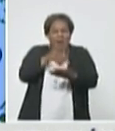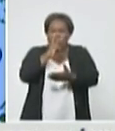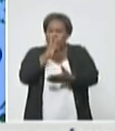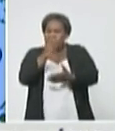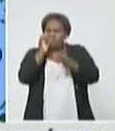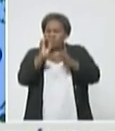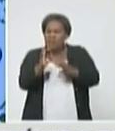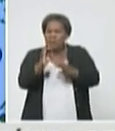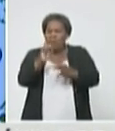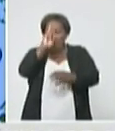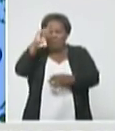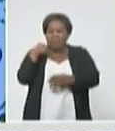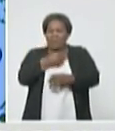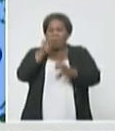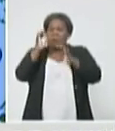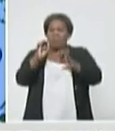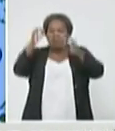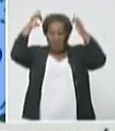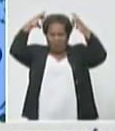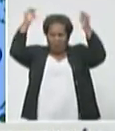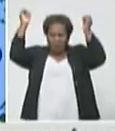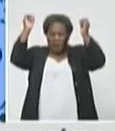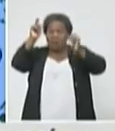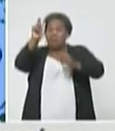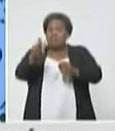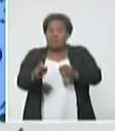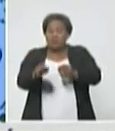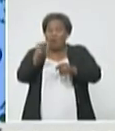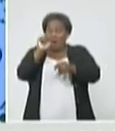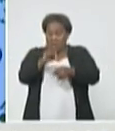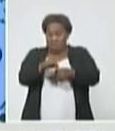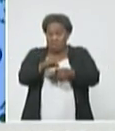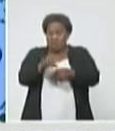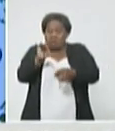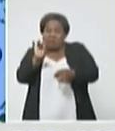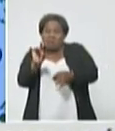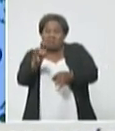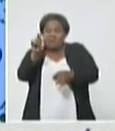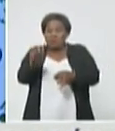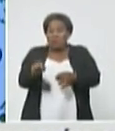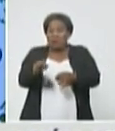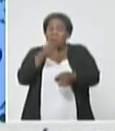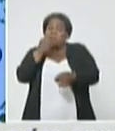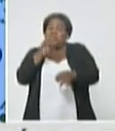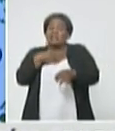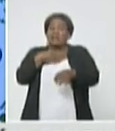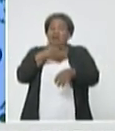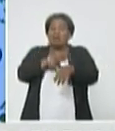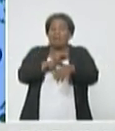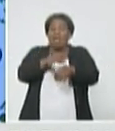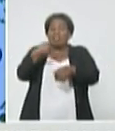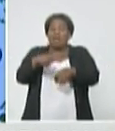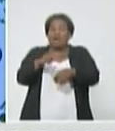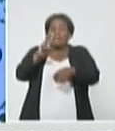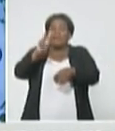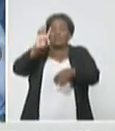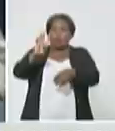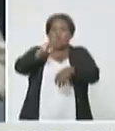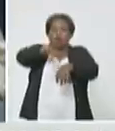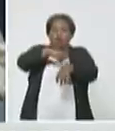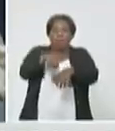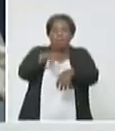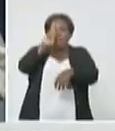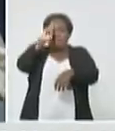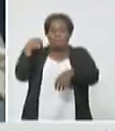enfermeras. En las áreas donde hay sospechosos y contactos, ¿deben permanecer un médico las 24 horas?